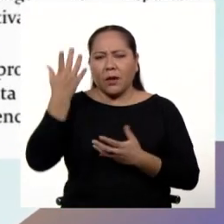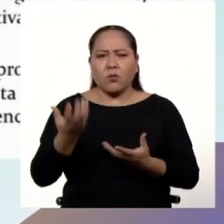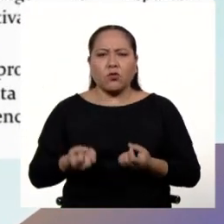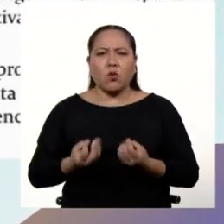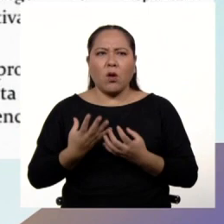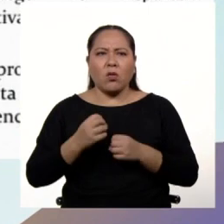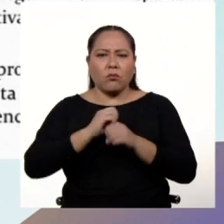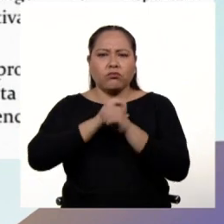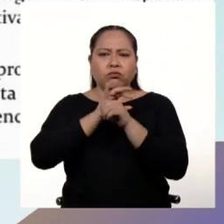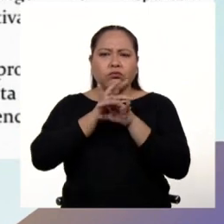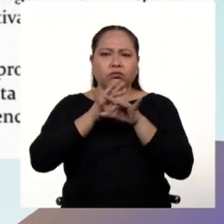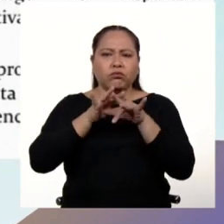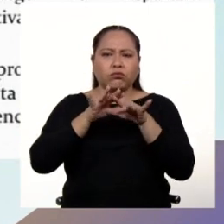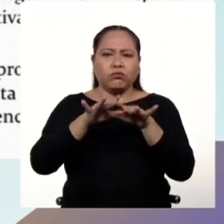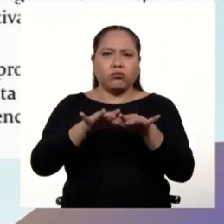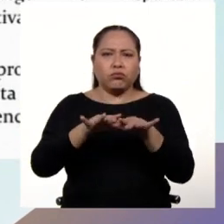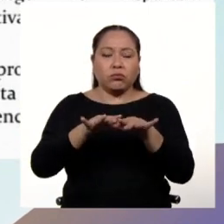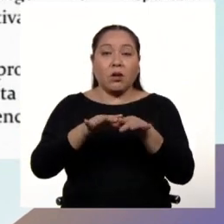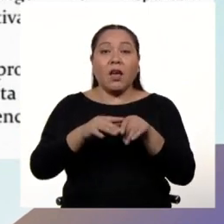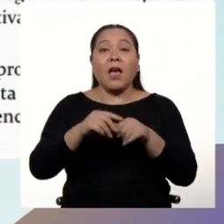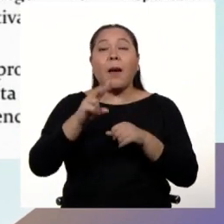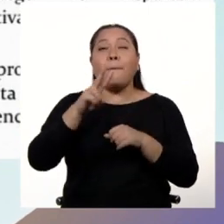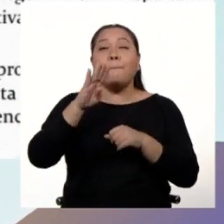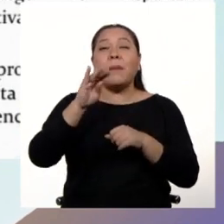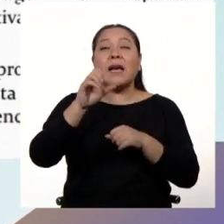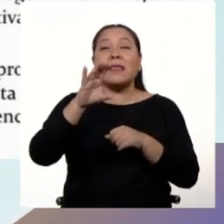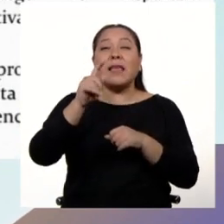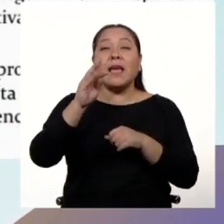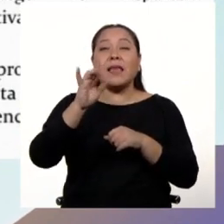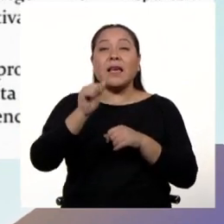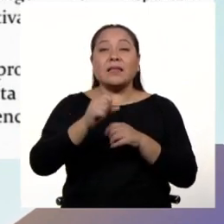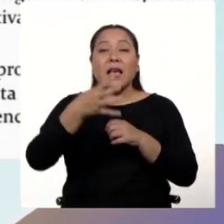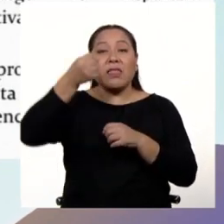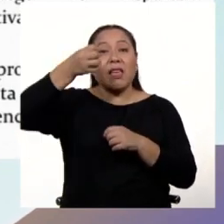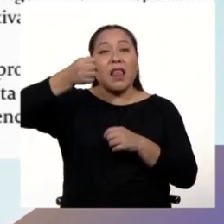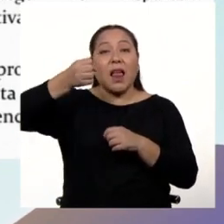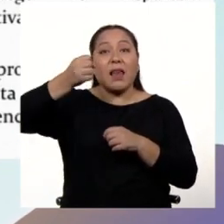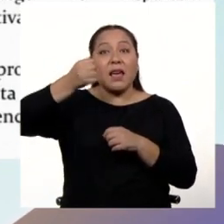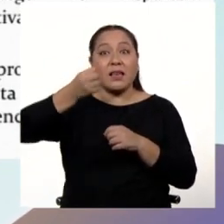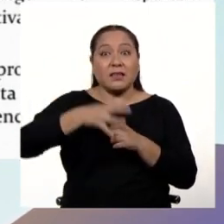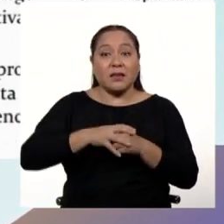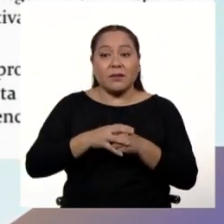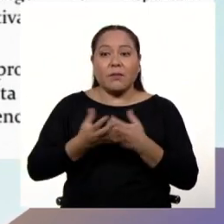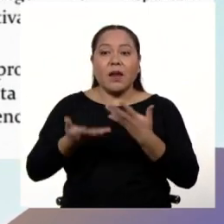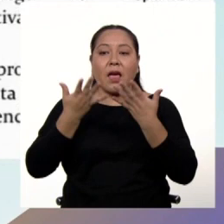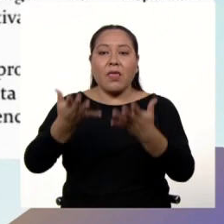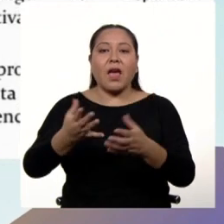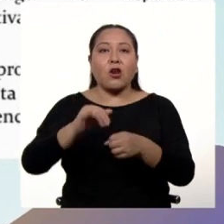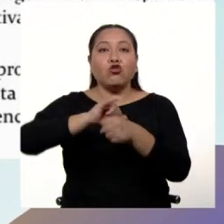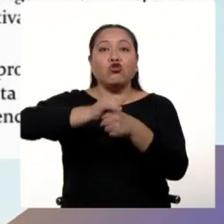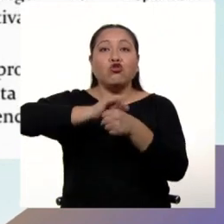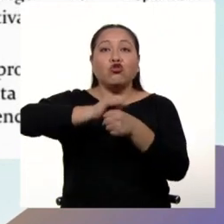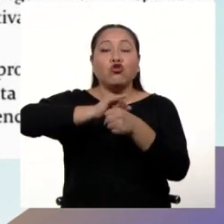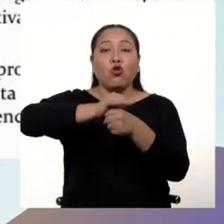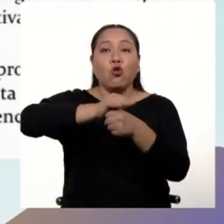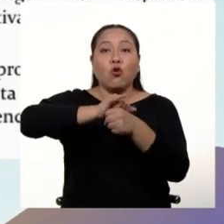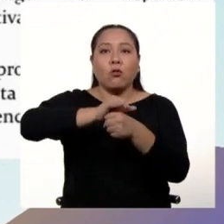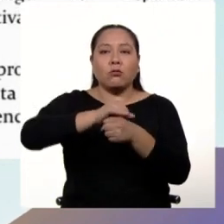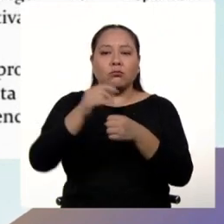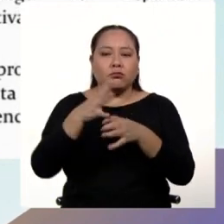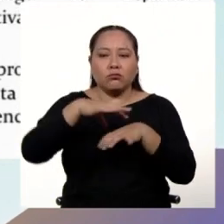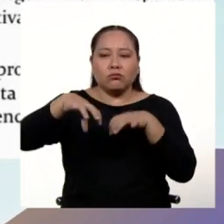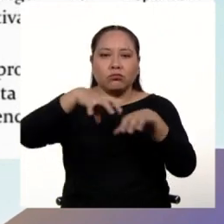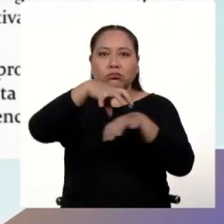las bacterias que fermentan la leche para producir yogurt, las cuales se reproducen de forma asexual, dividiéndose por